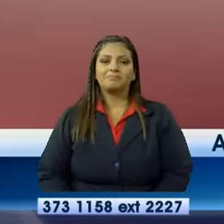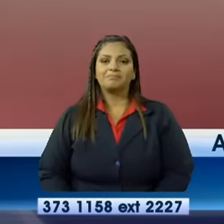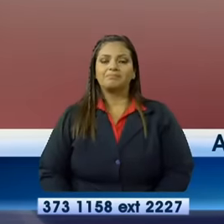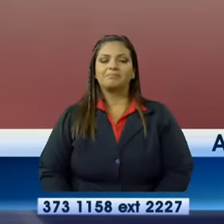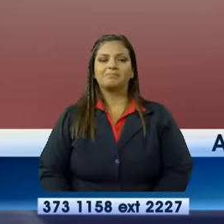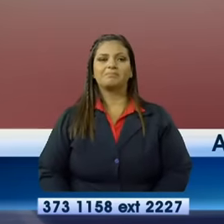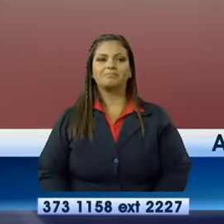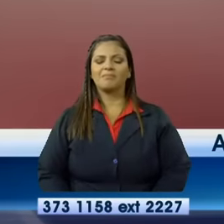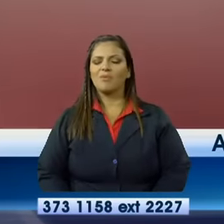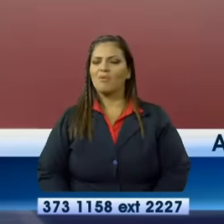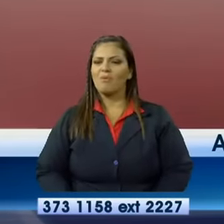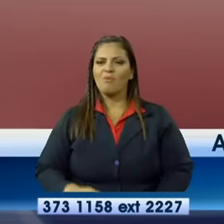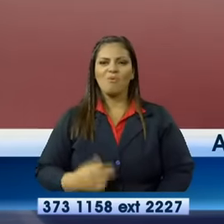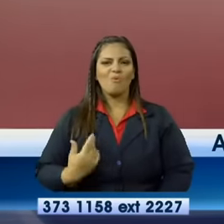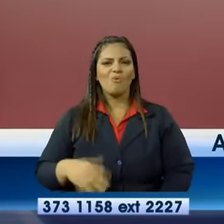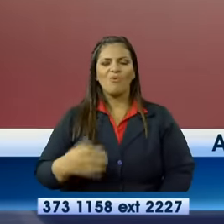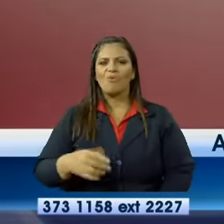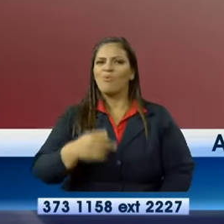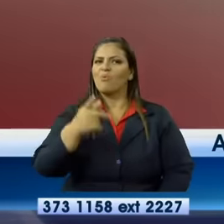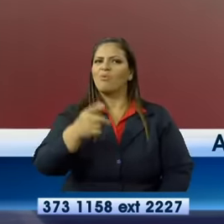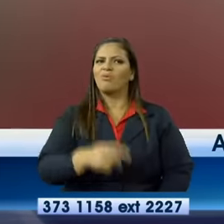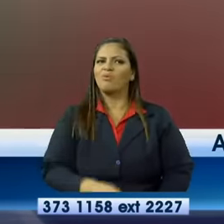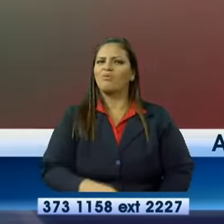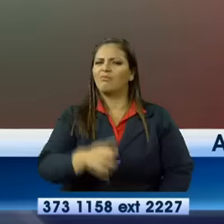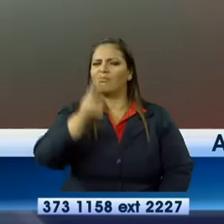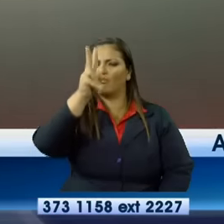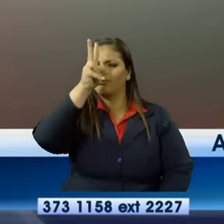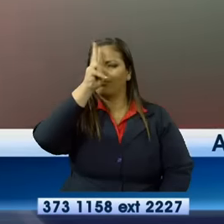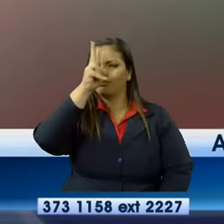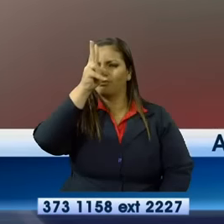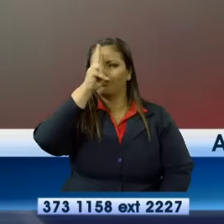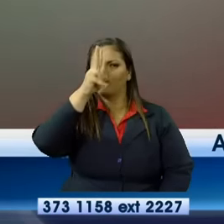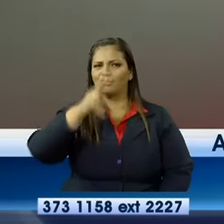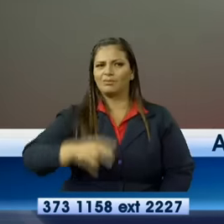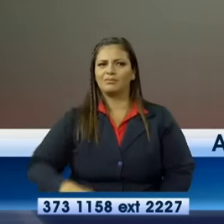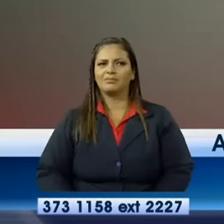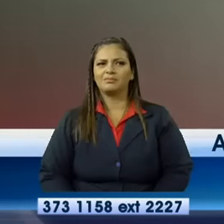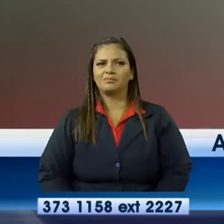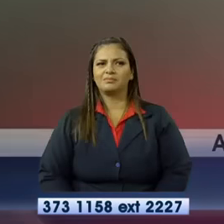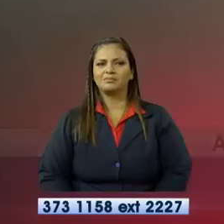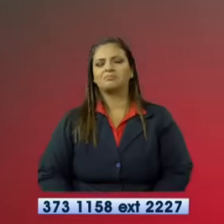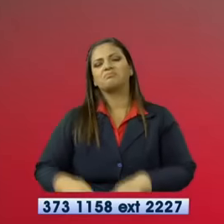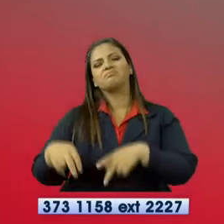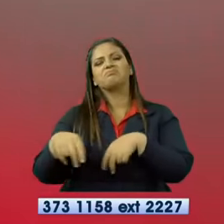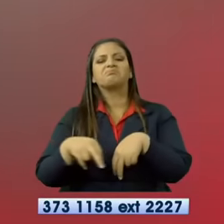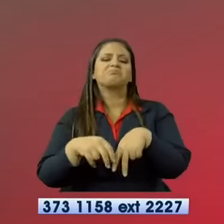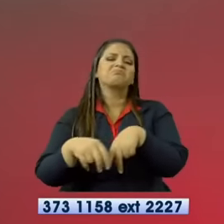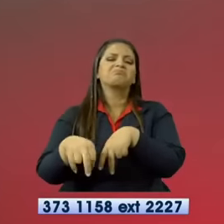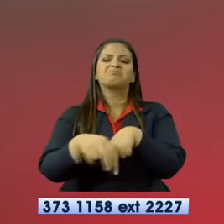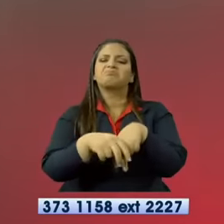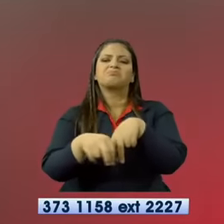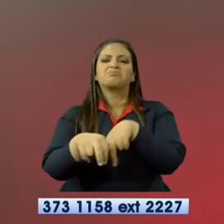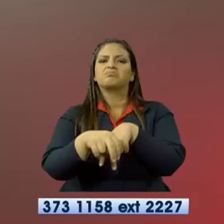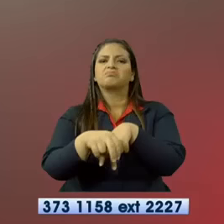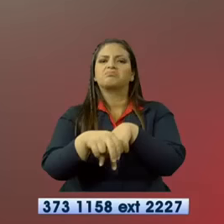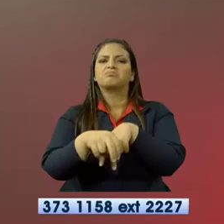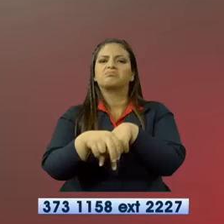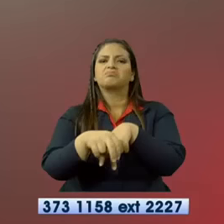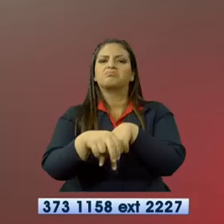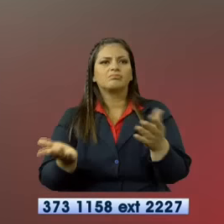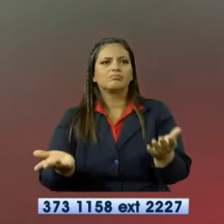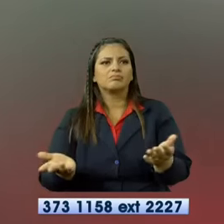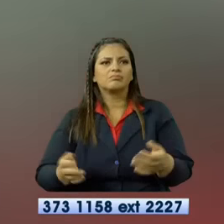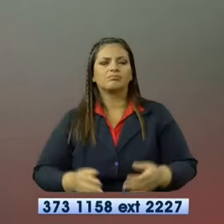está. Qué increíble, pero ahí así ven se ustedes da. La historia. ¿Da? Se fueron con la laptop. Se